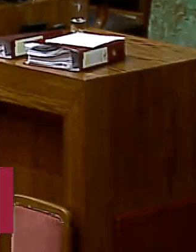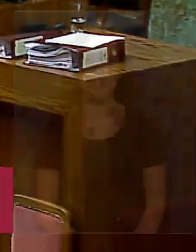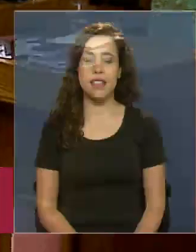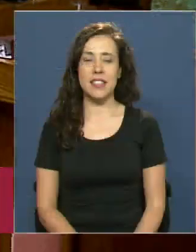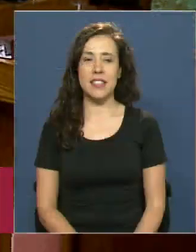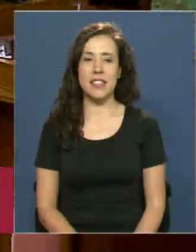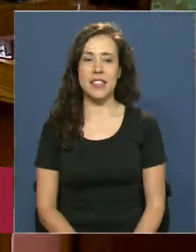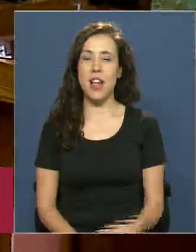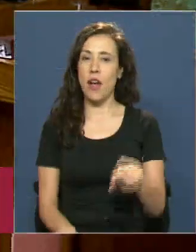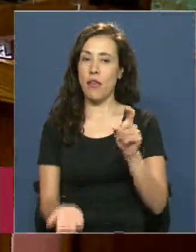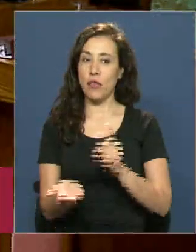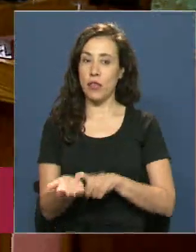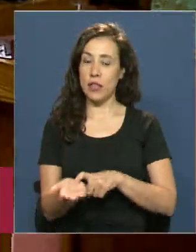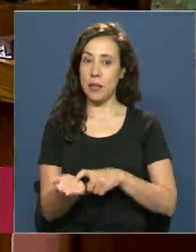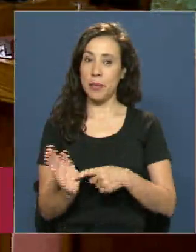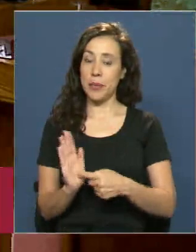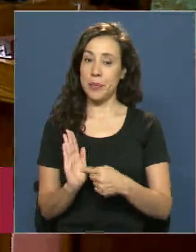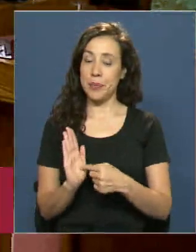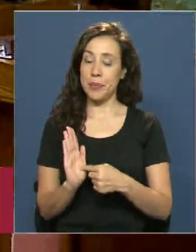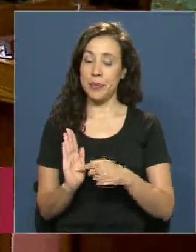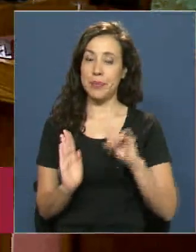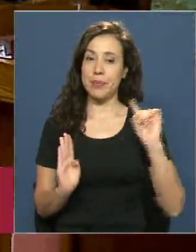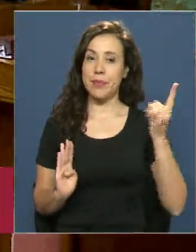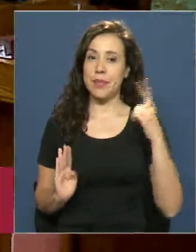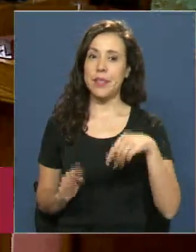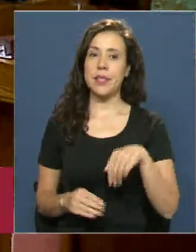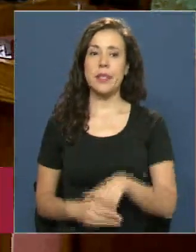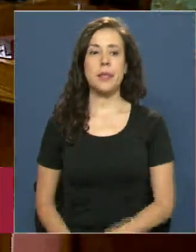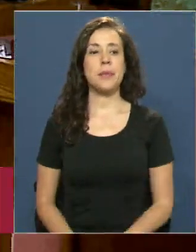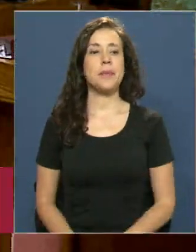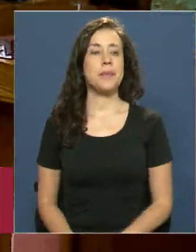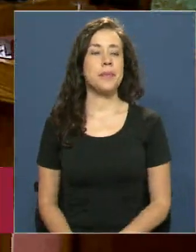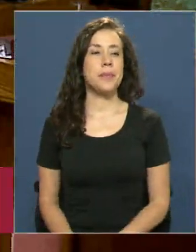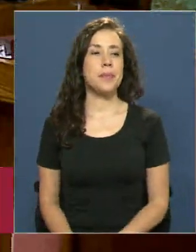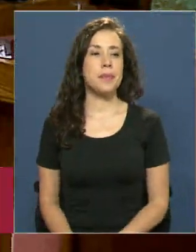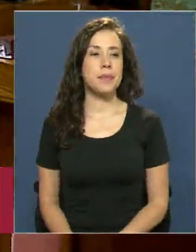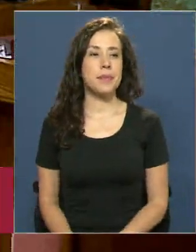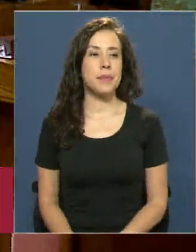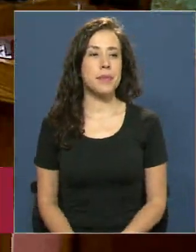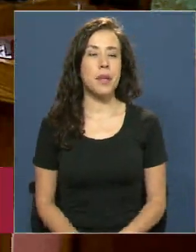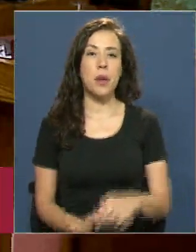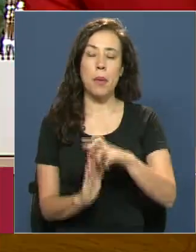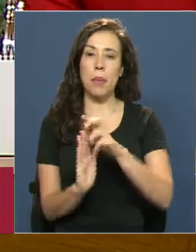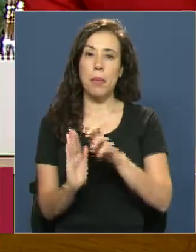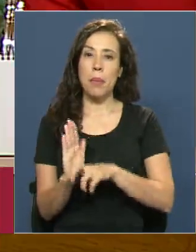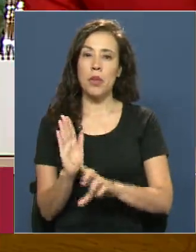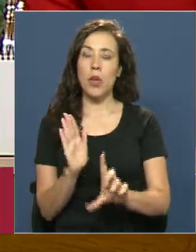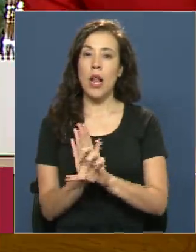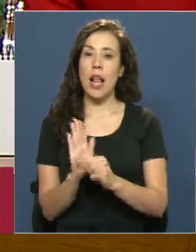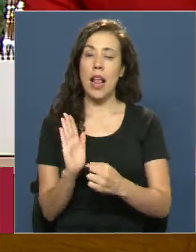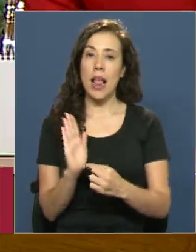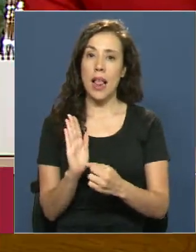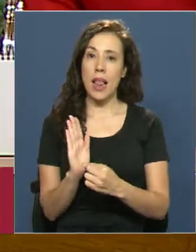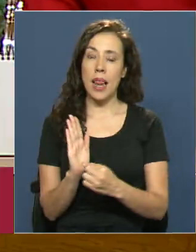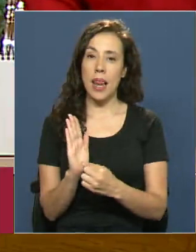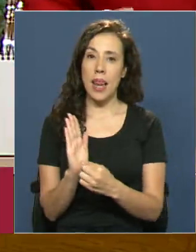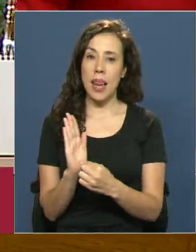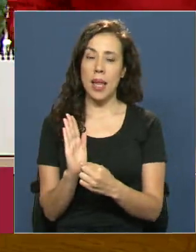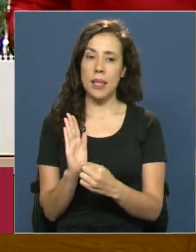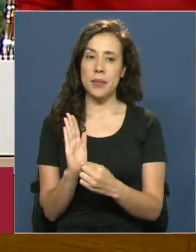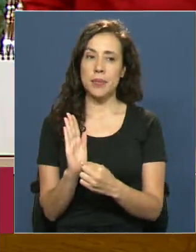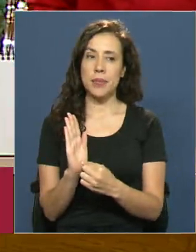Vamos a votar ahora en general, queridos colegas, en votación general. El proyecto de ley iniciado en mensaje